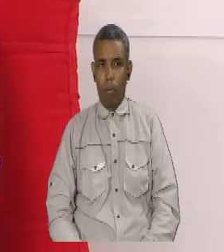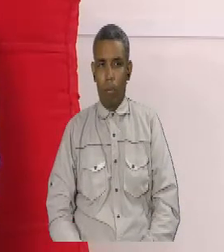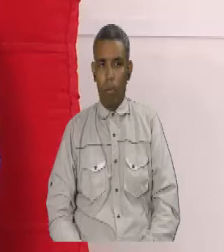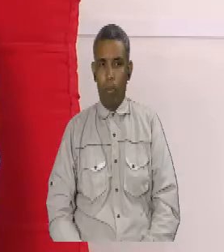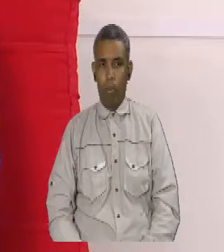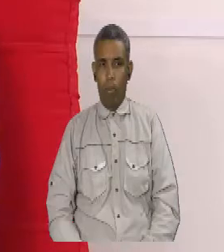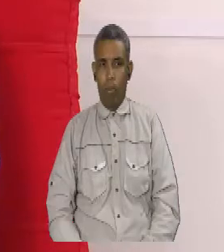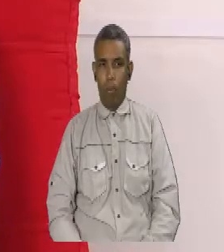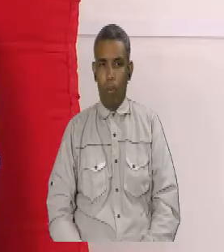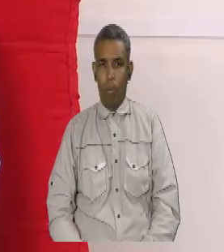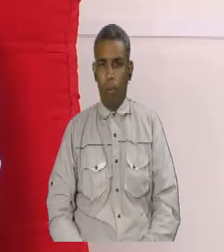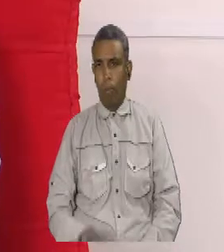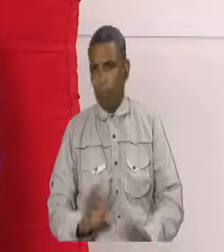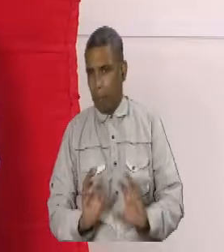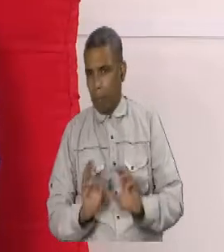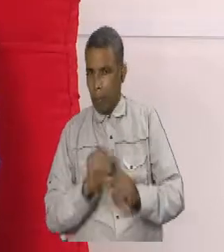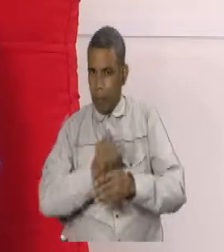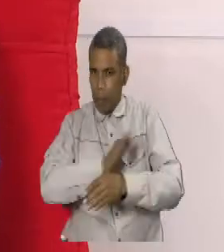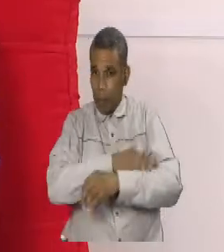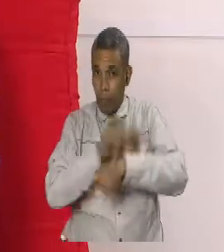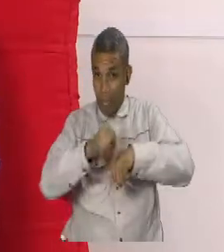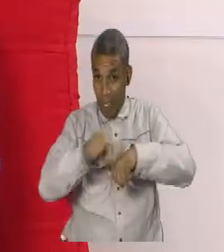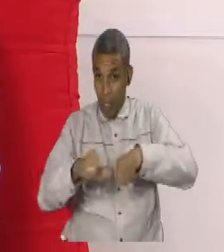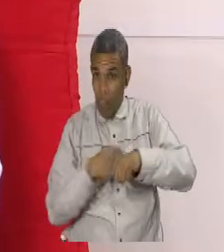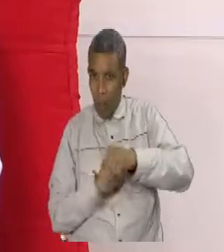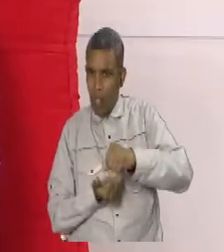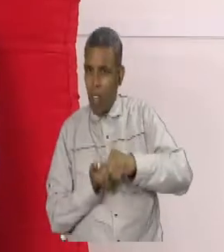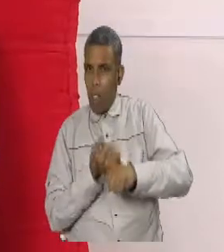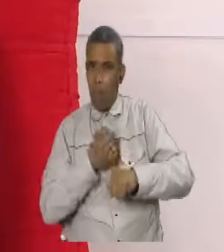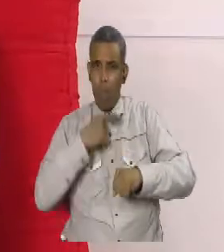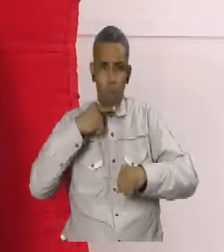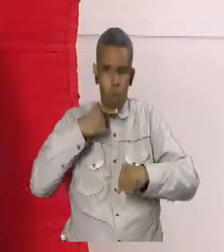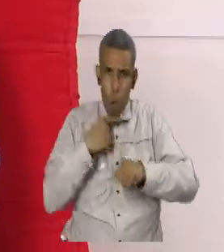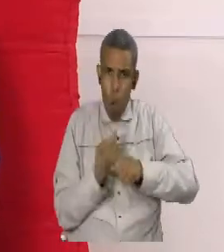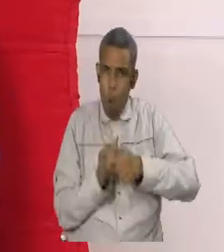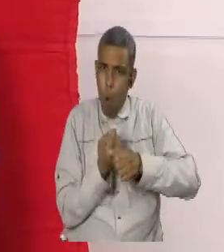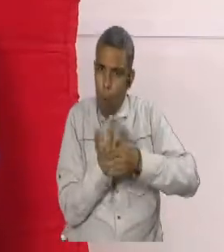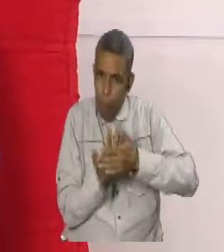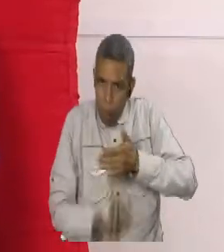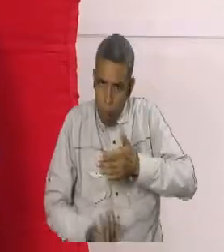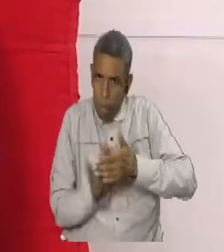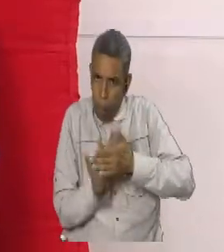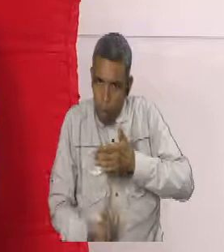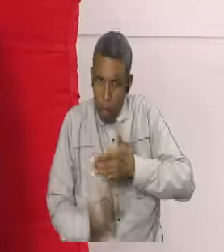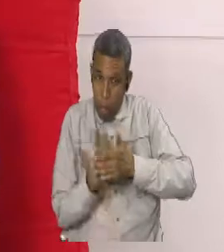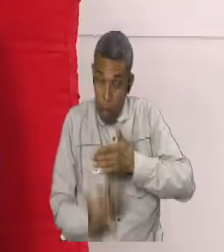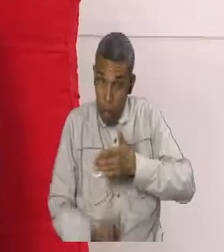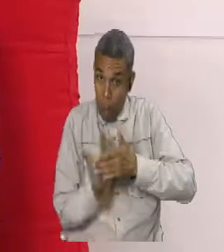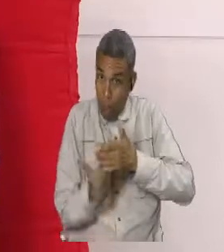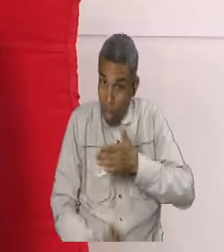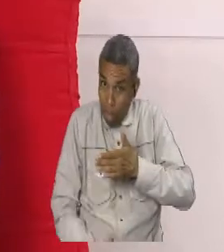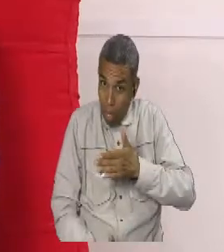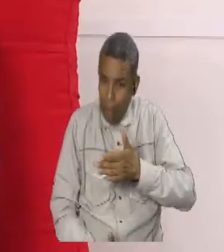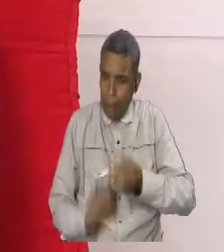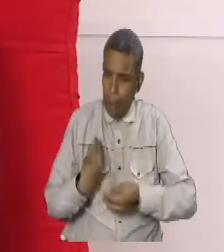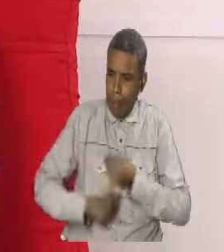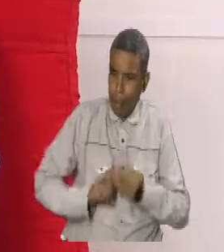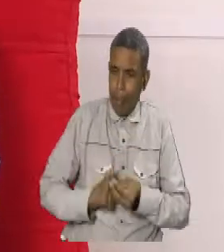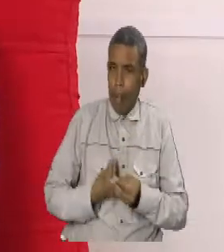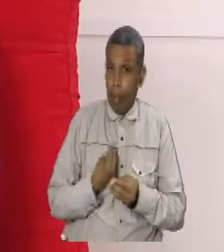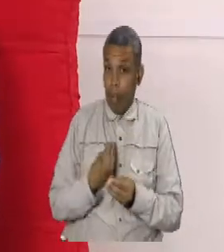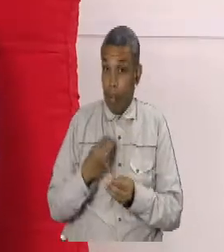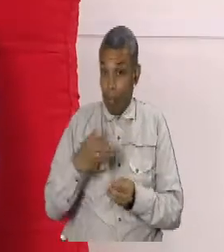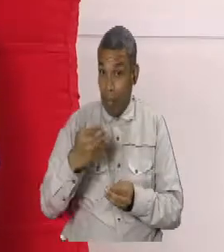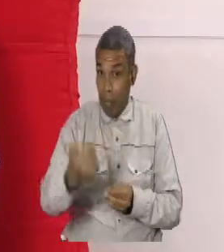sanguíneas. Entonces, si tú vas a someterte a una cirugía, si vas a tener un parto, ¿cuál es la prevención? Empezar una terapia rica